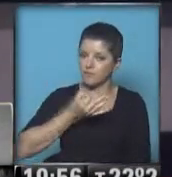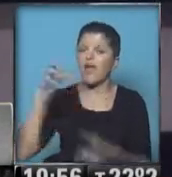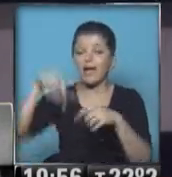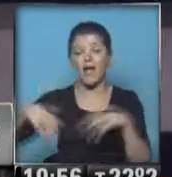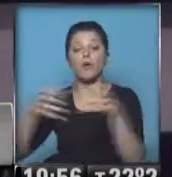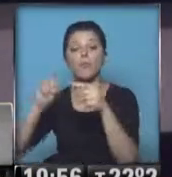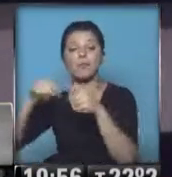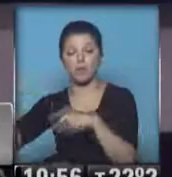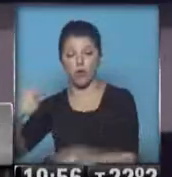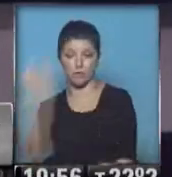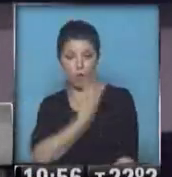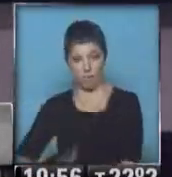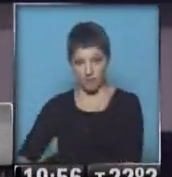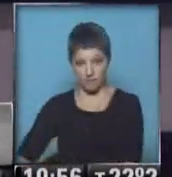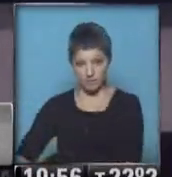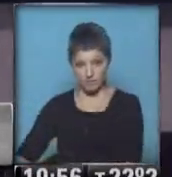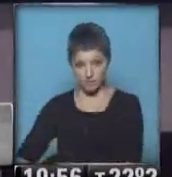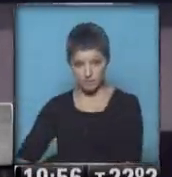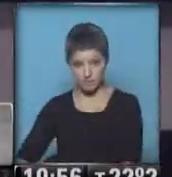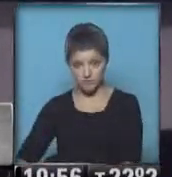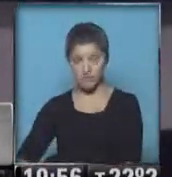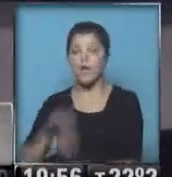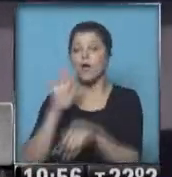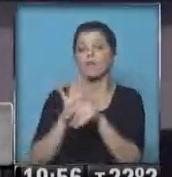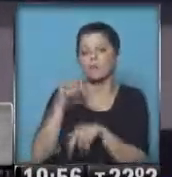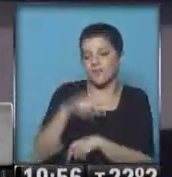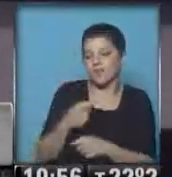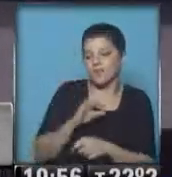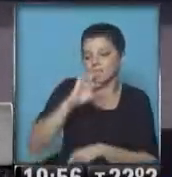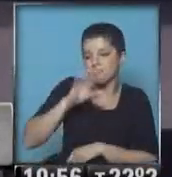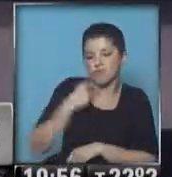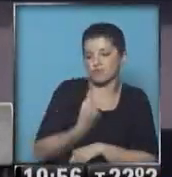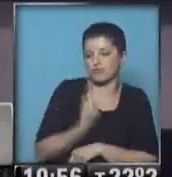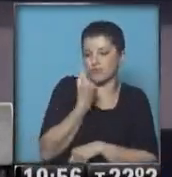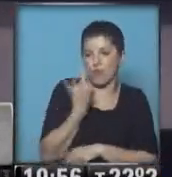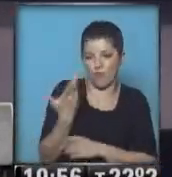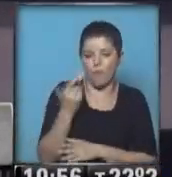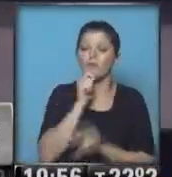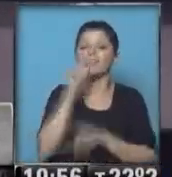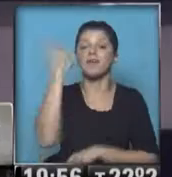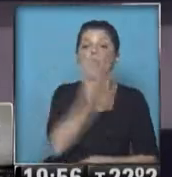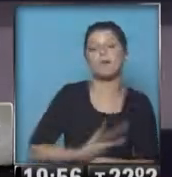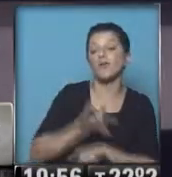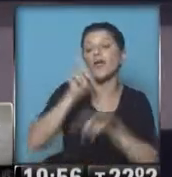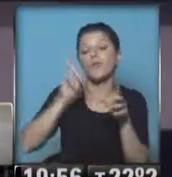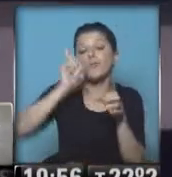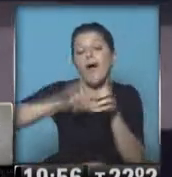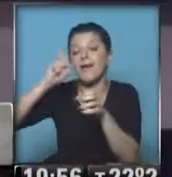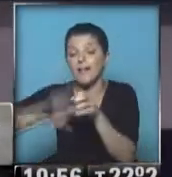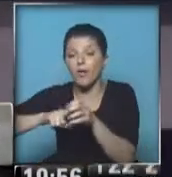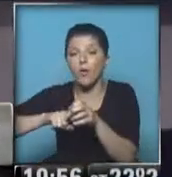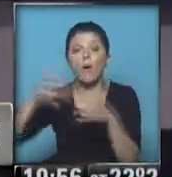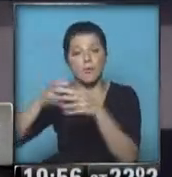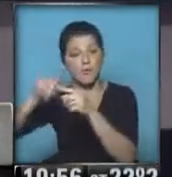argentina se mueve con más soledad, si se quiere. Es el gobierno y algunos de sus aliados, mientras que la oposición